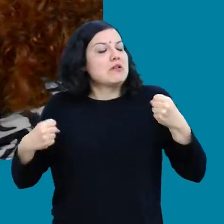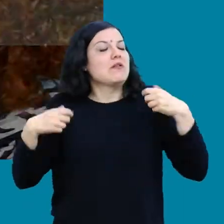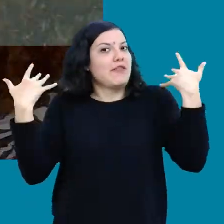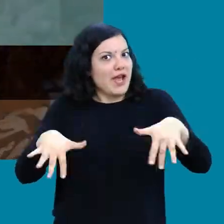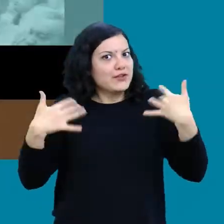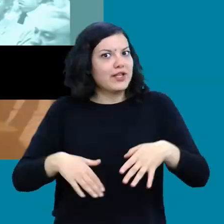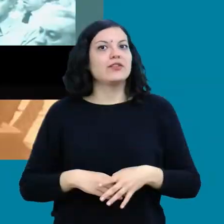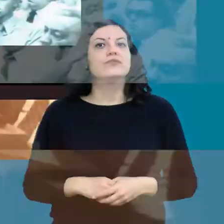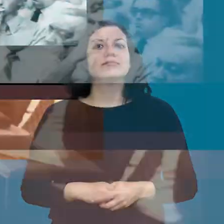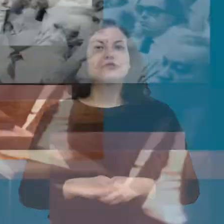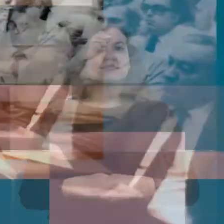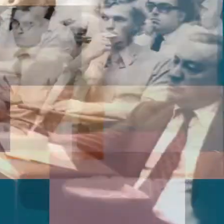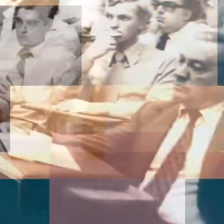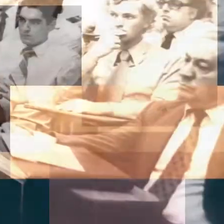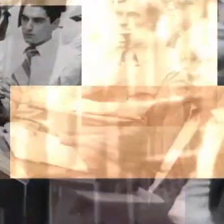reaccionario, digamos, ¿no?